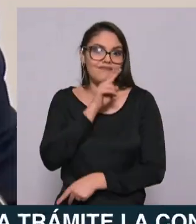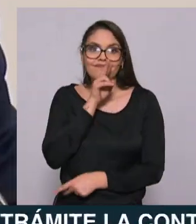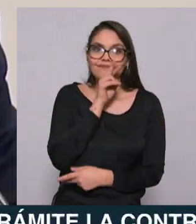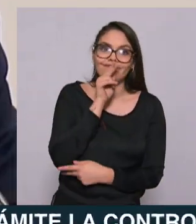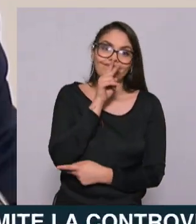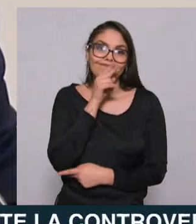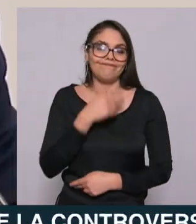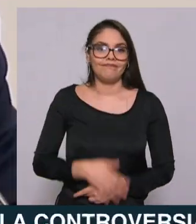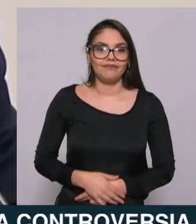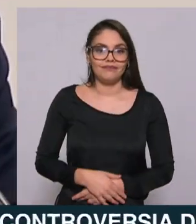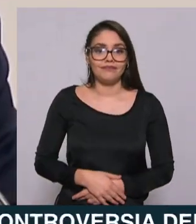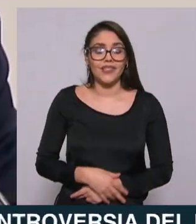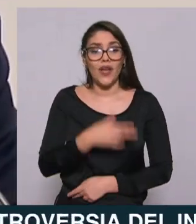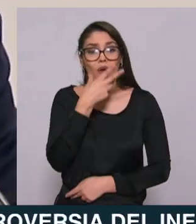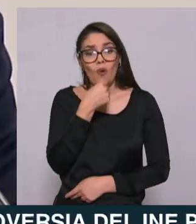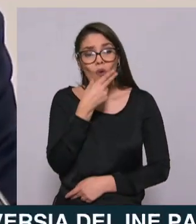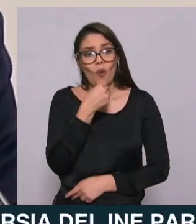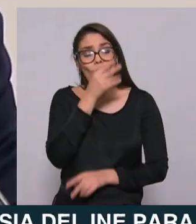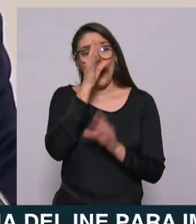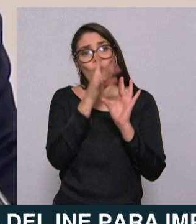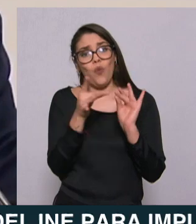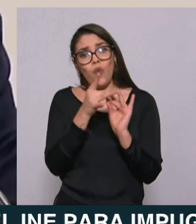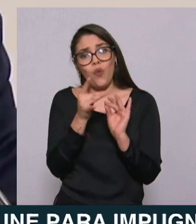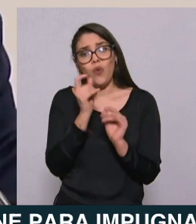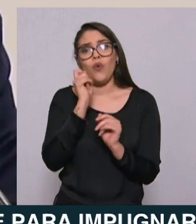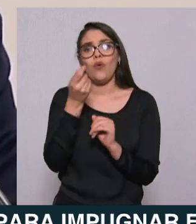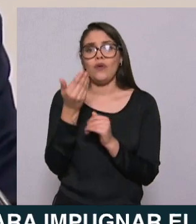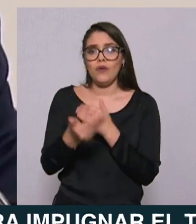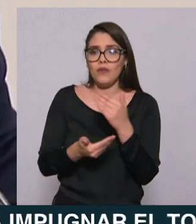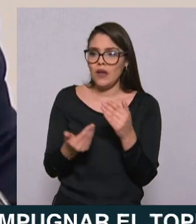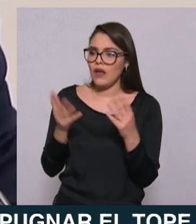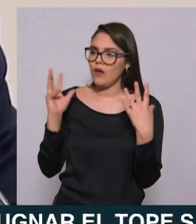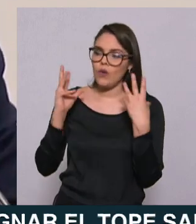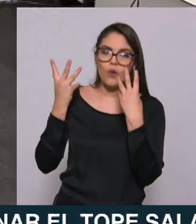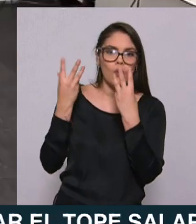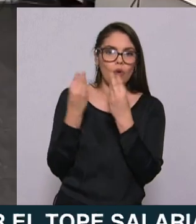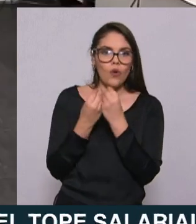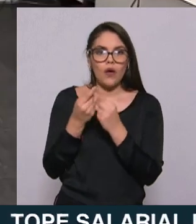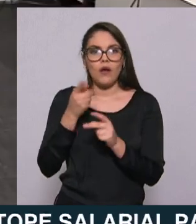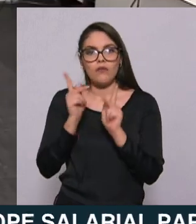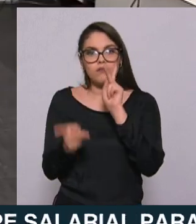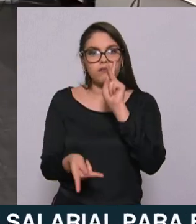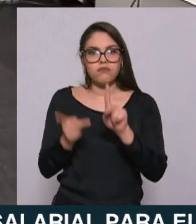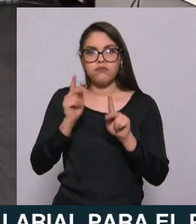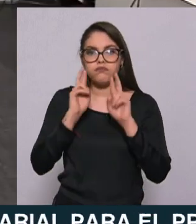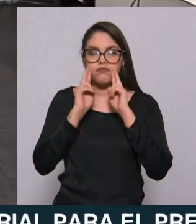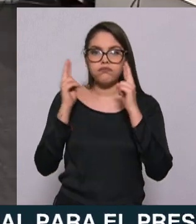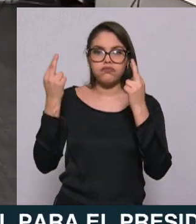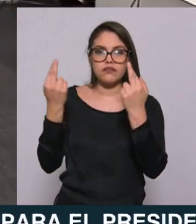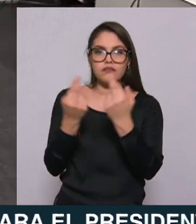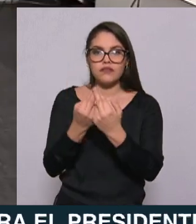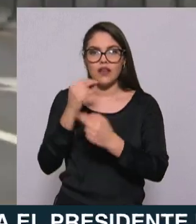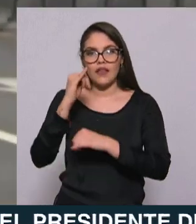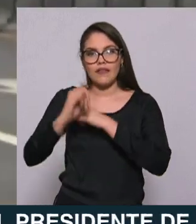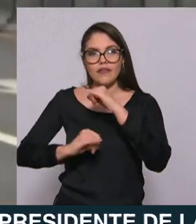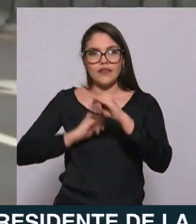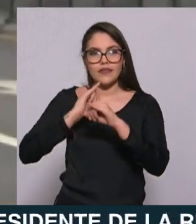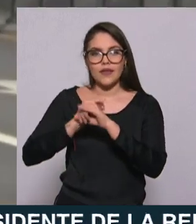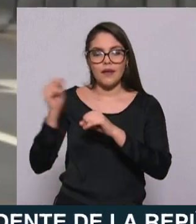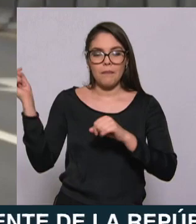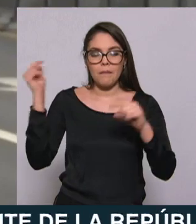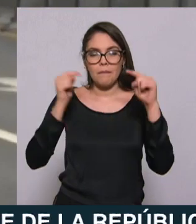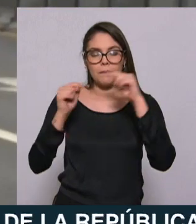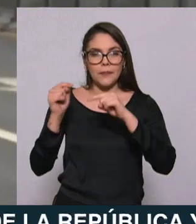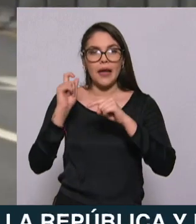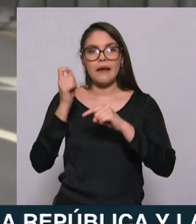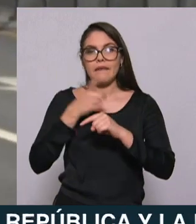Muto se pronunció así al inicio de una reunión de coordinación rutinaria celebrada en Tokio con el Comité Paralímpico Internacional, en la que se